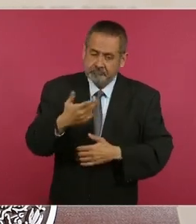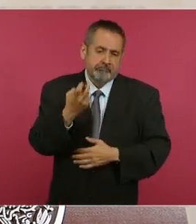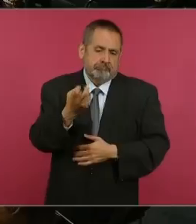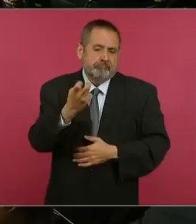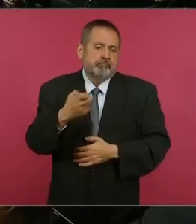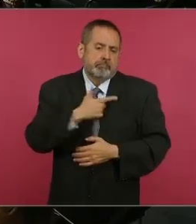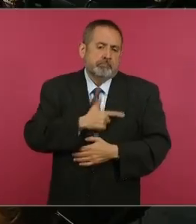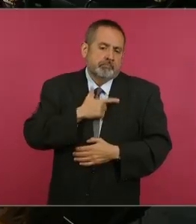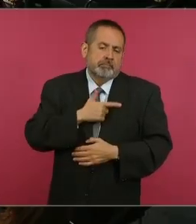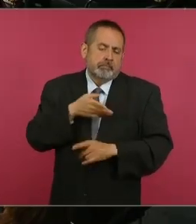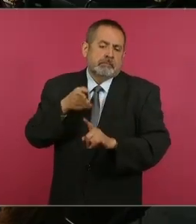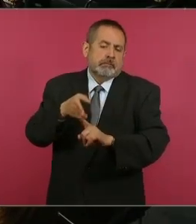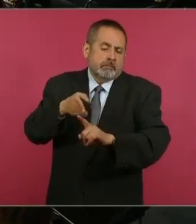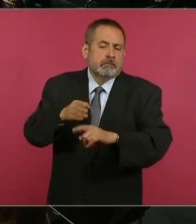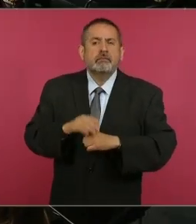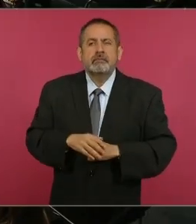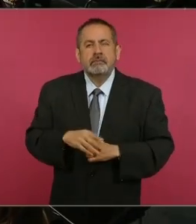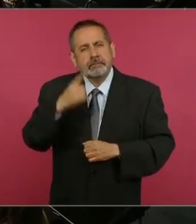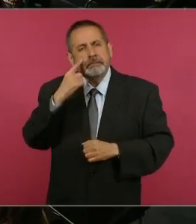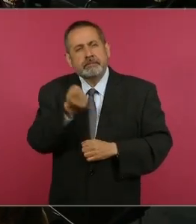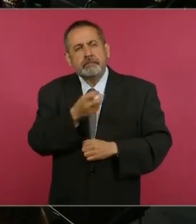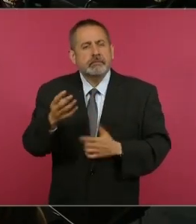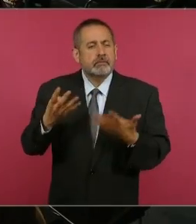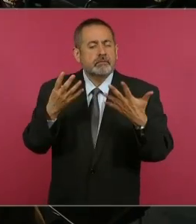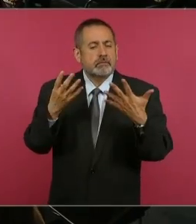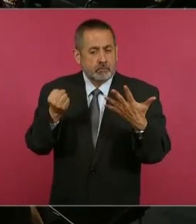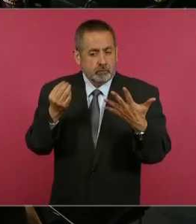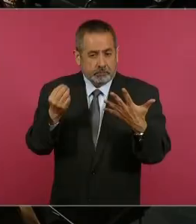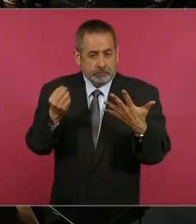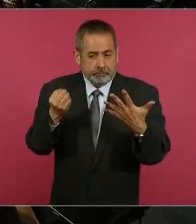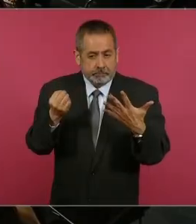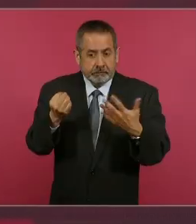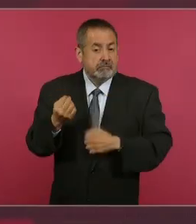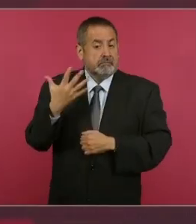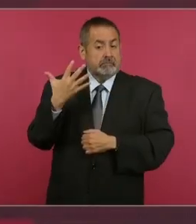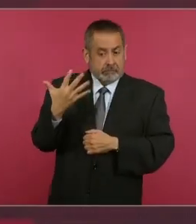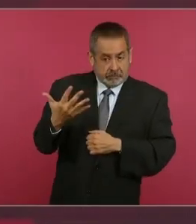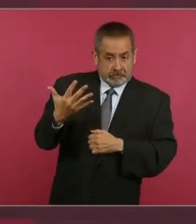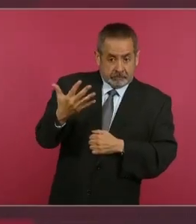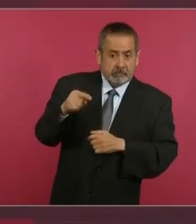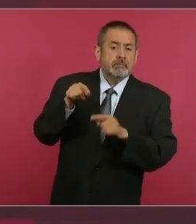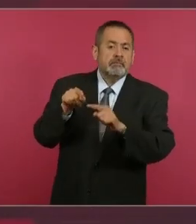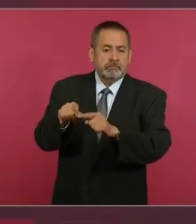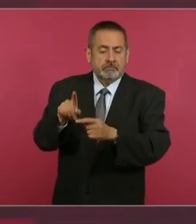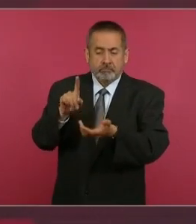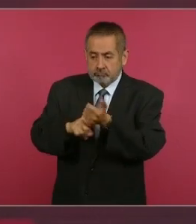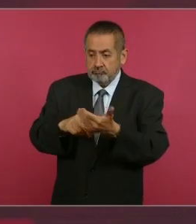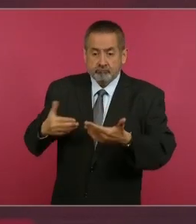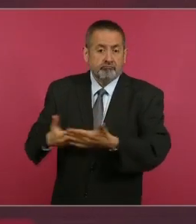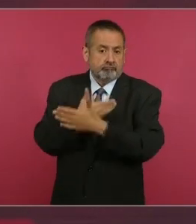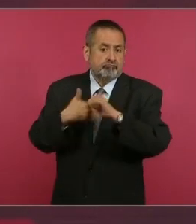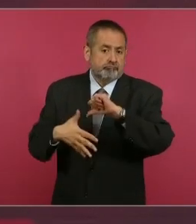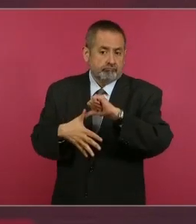tiene de 9, tiene 5, o sea, y